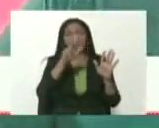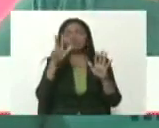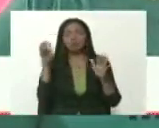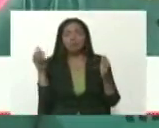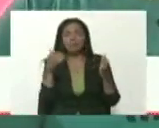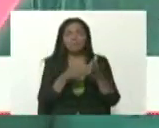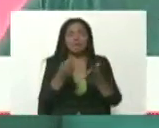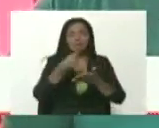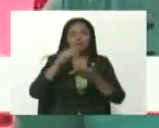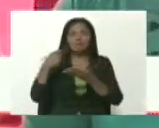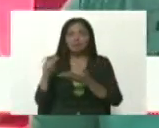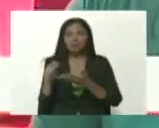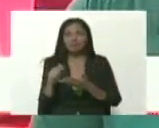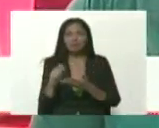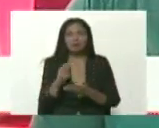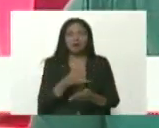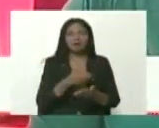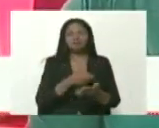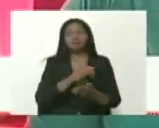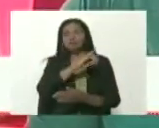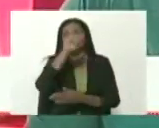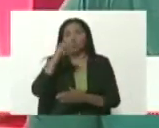1.731.000 firmas, el Zulia lleva